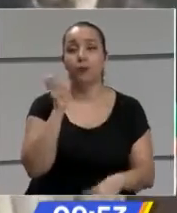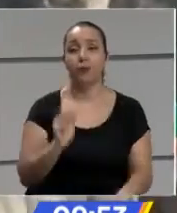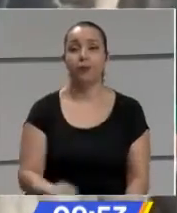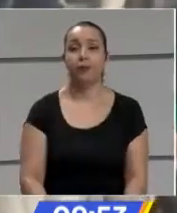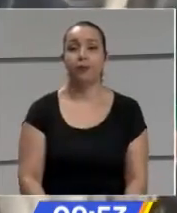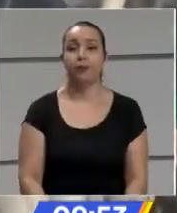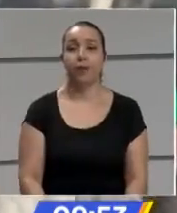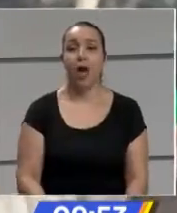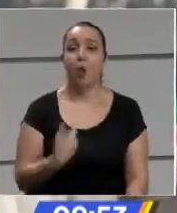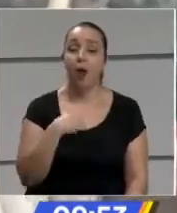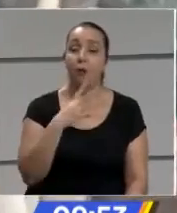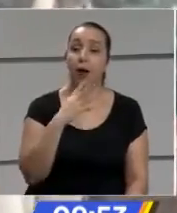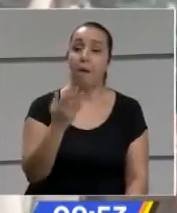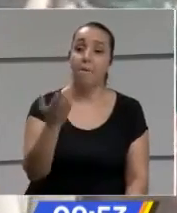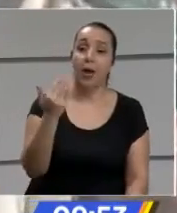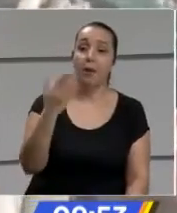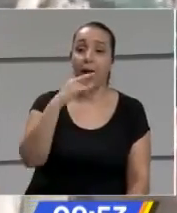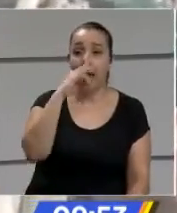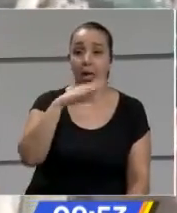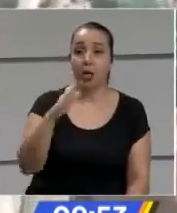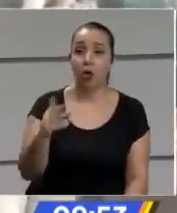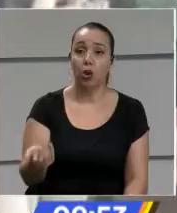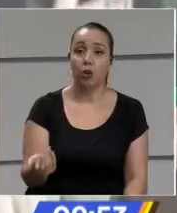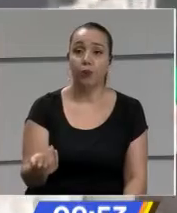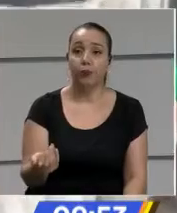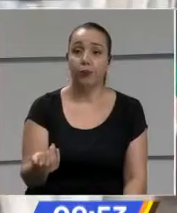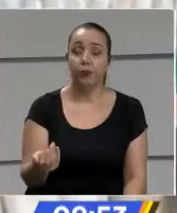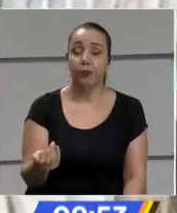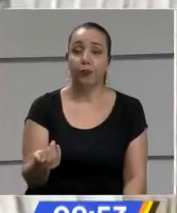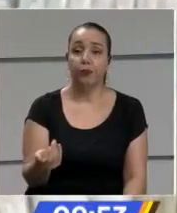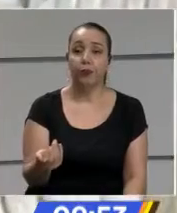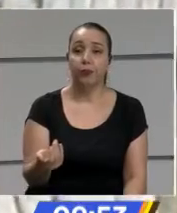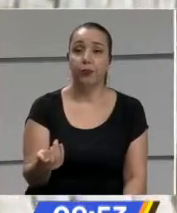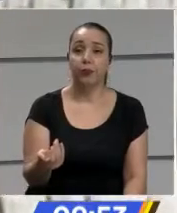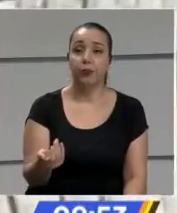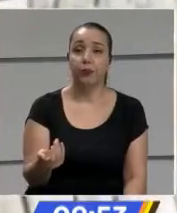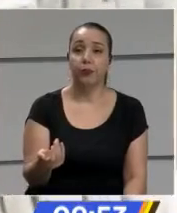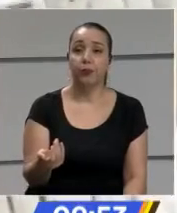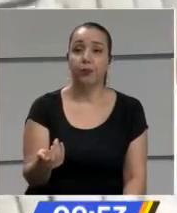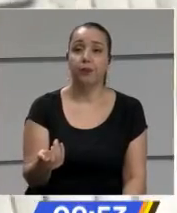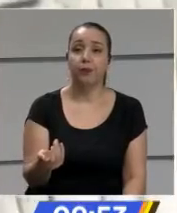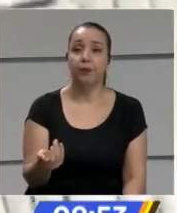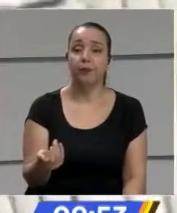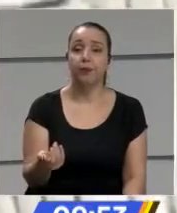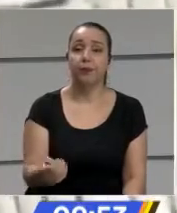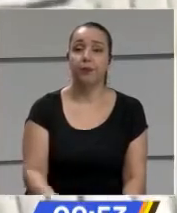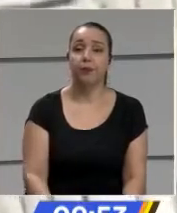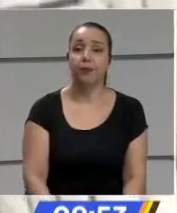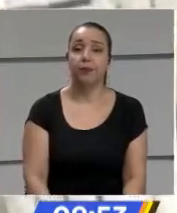Cabo, Long Ayun Fernate, Pitón, Sihar, Pitón.